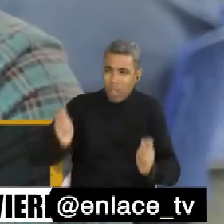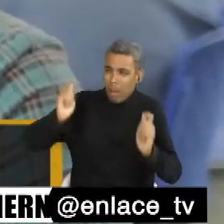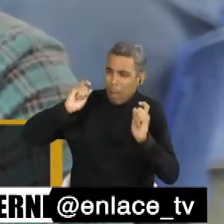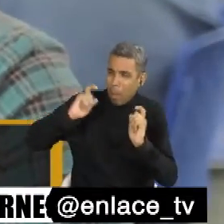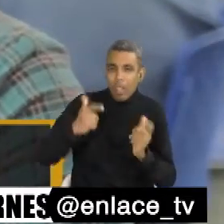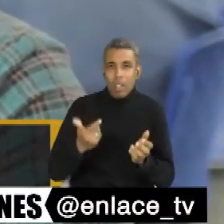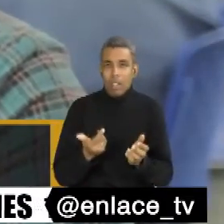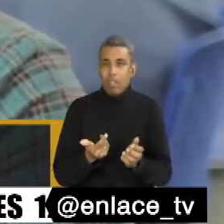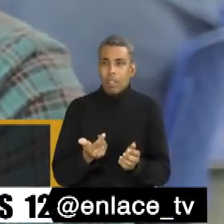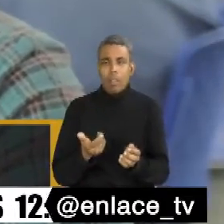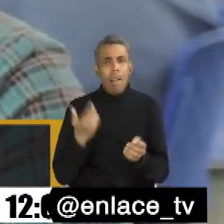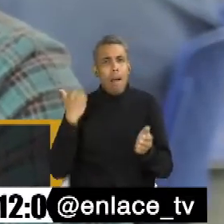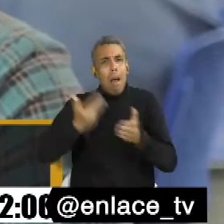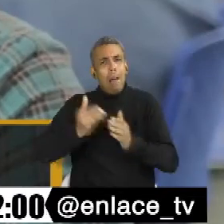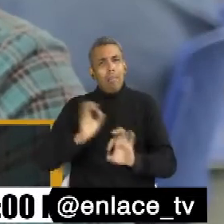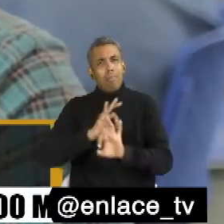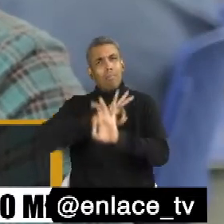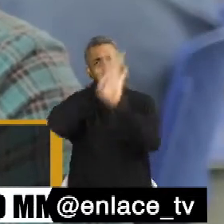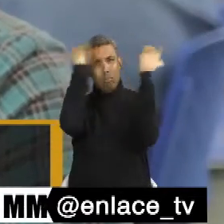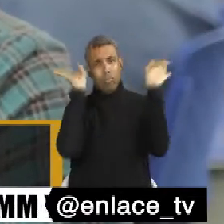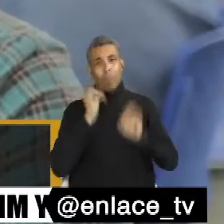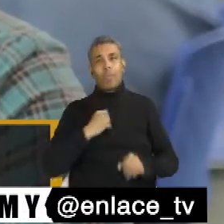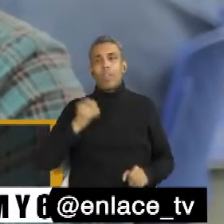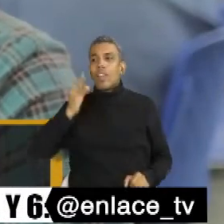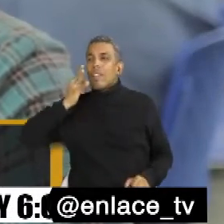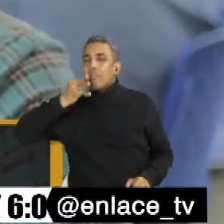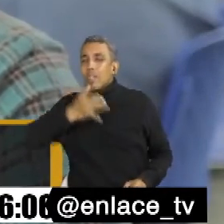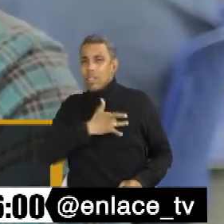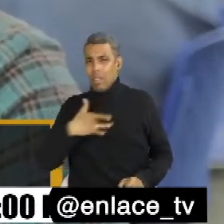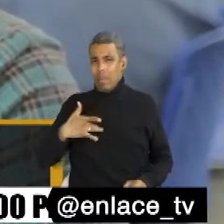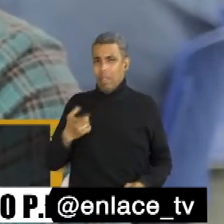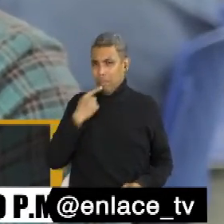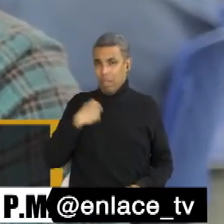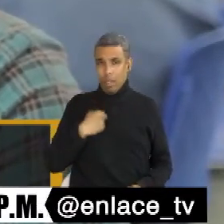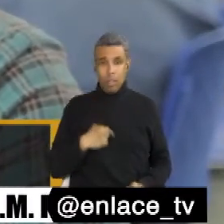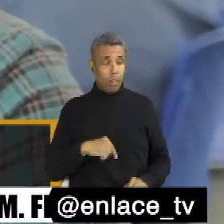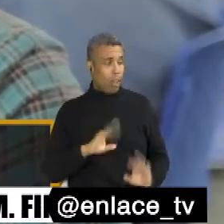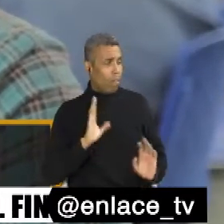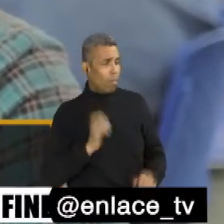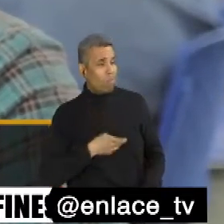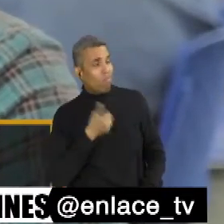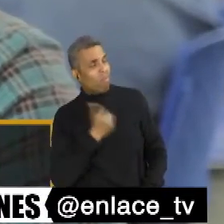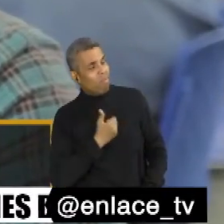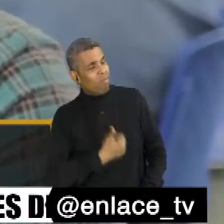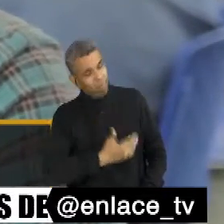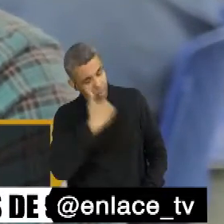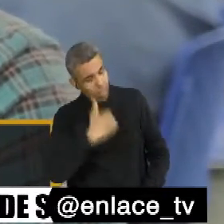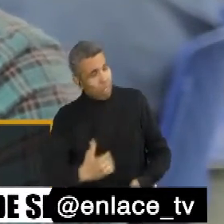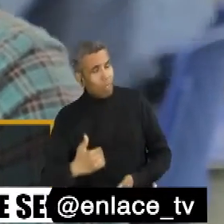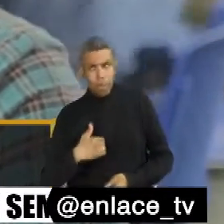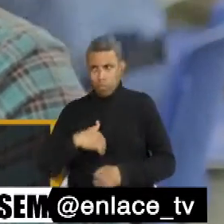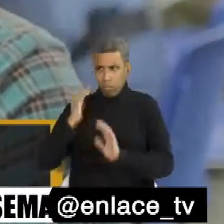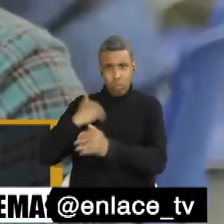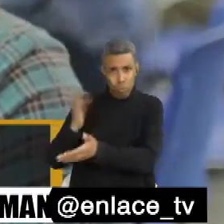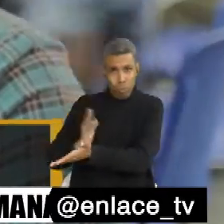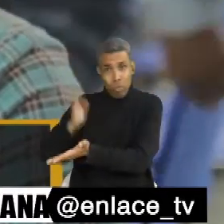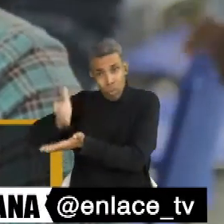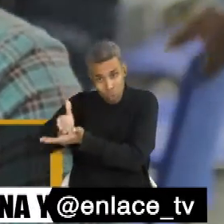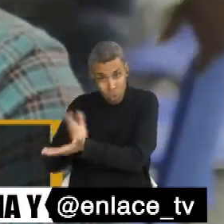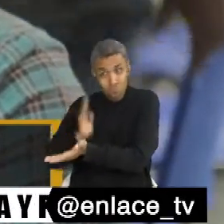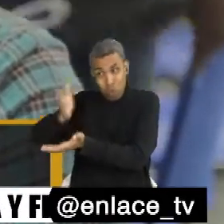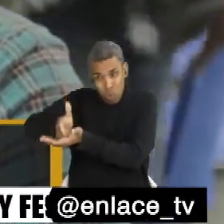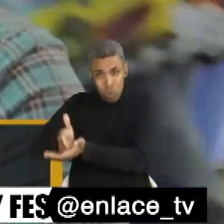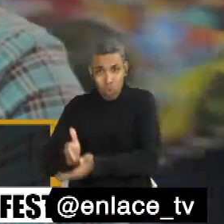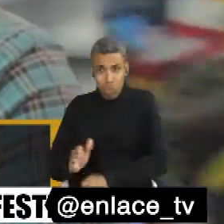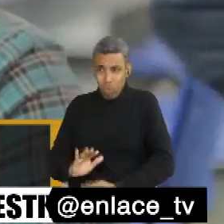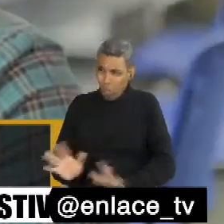Café Salud es que yo no me acerco allá a autorizar y donde yo me he anotado están listas de espera. Ahorita ya me le han